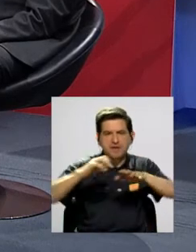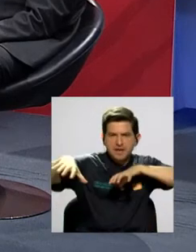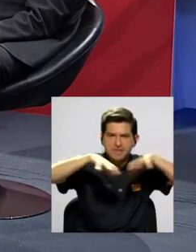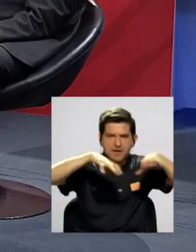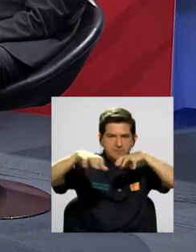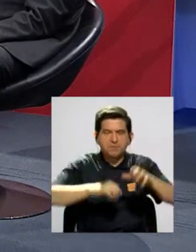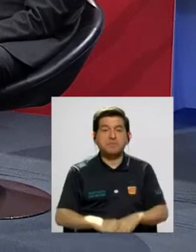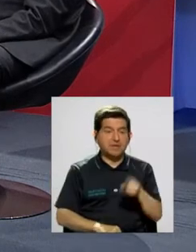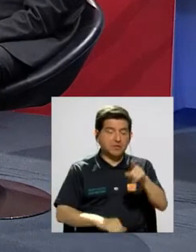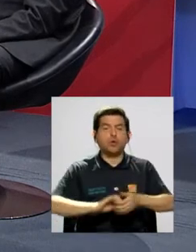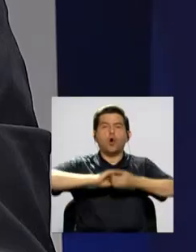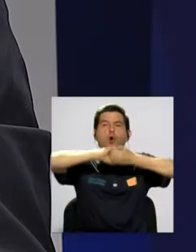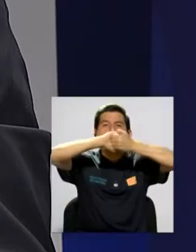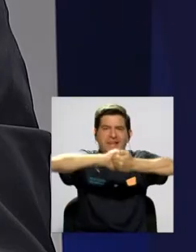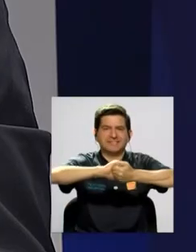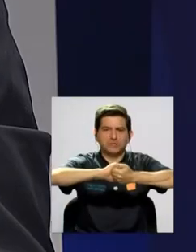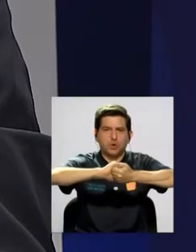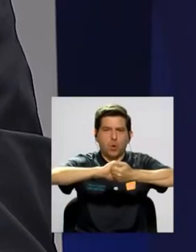de esta coalición